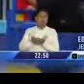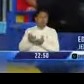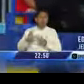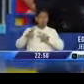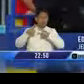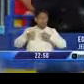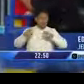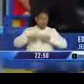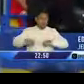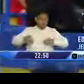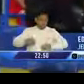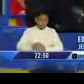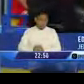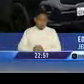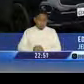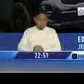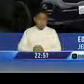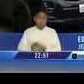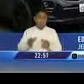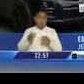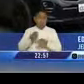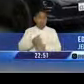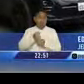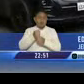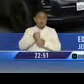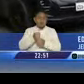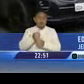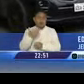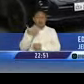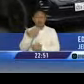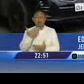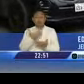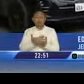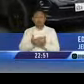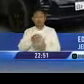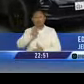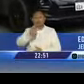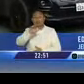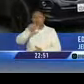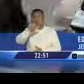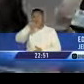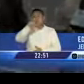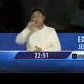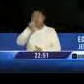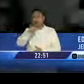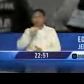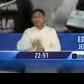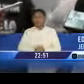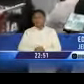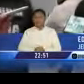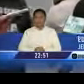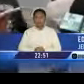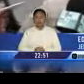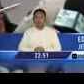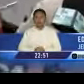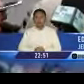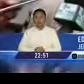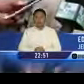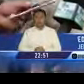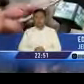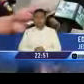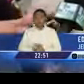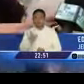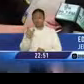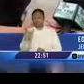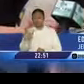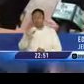pudo asegurar, fijar y asegurar 5 indicios balísticos que comprenden en